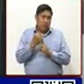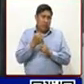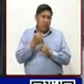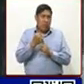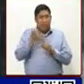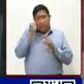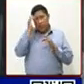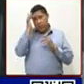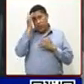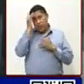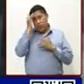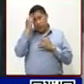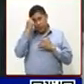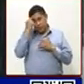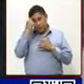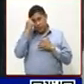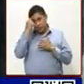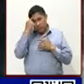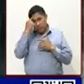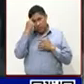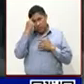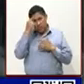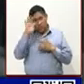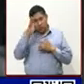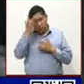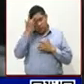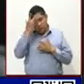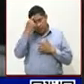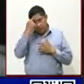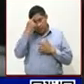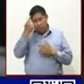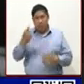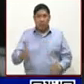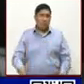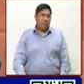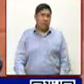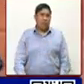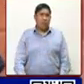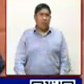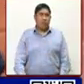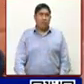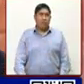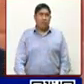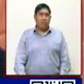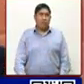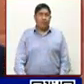Es que él está enfermo, es por su enfermedad, es por su enfermedad, es por su enfermedad.